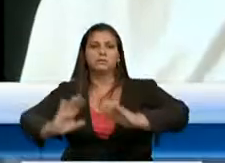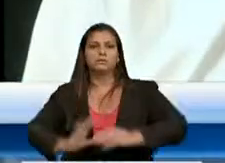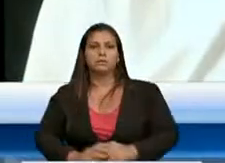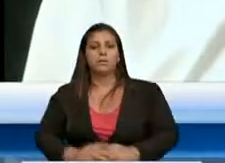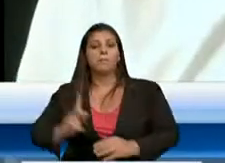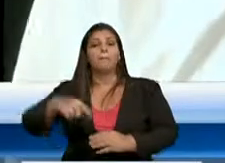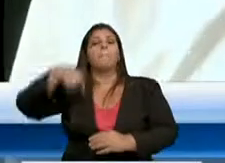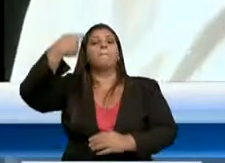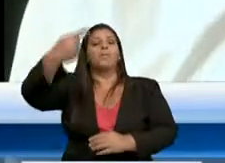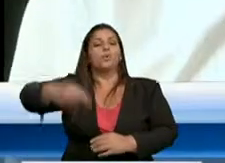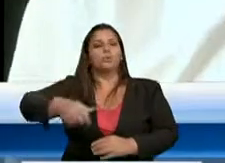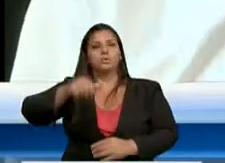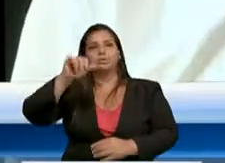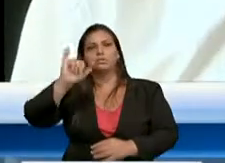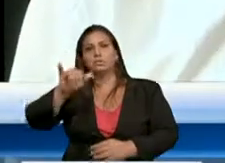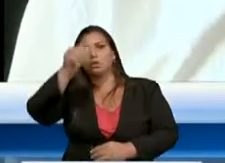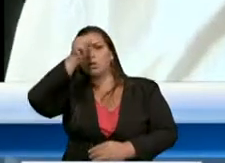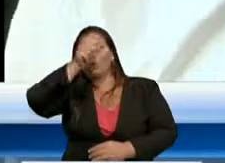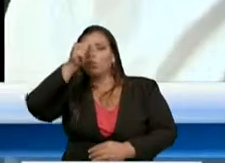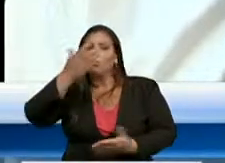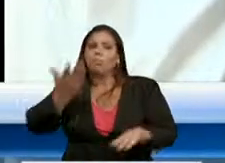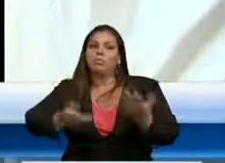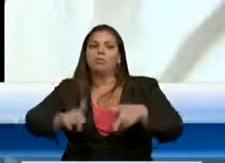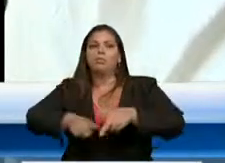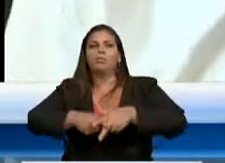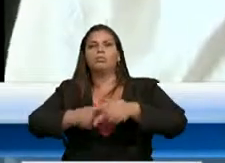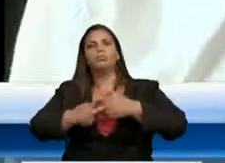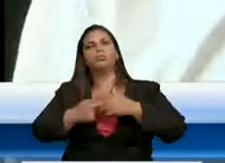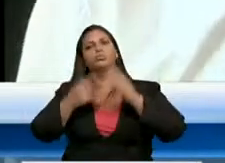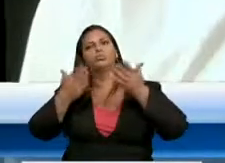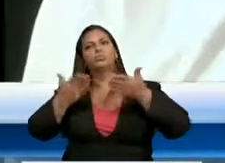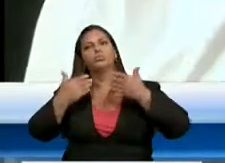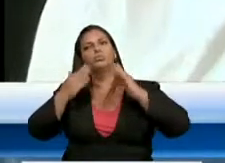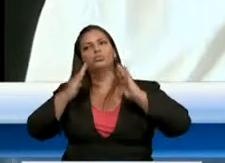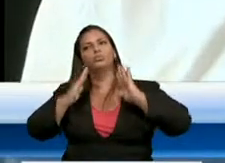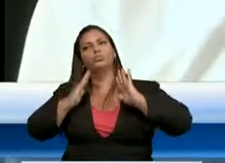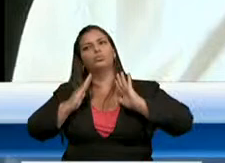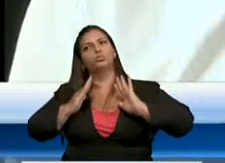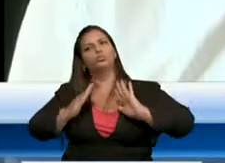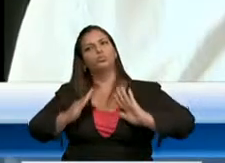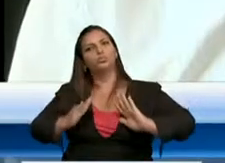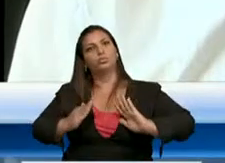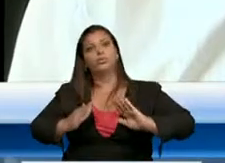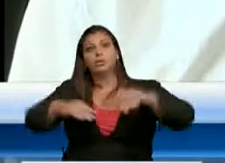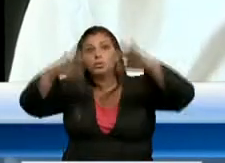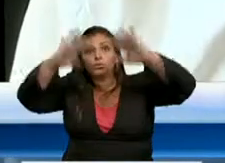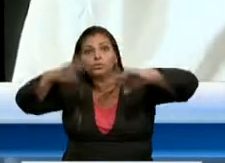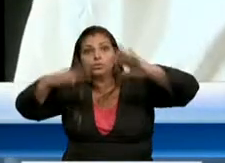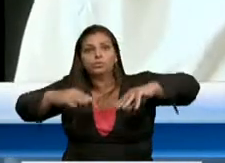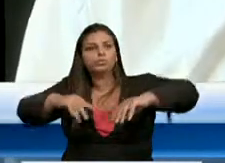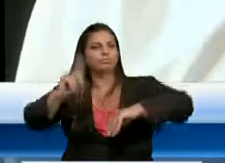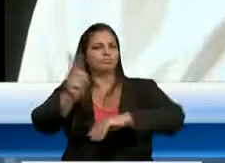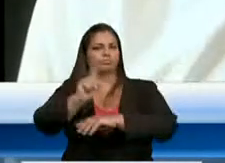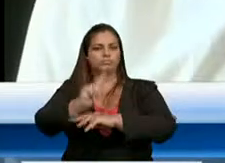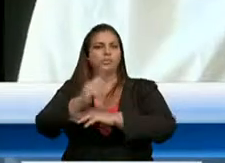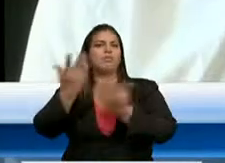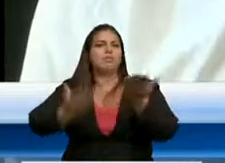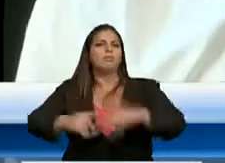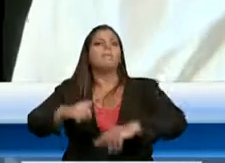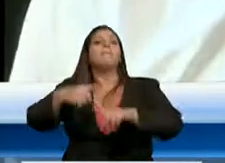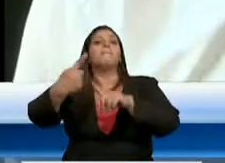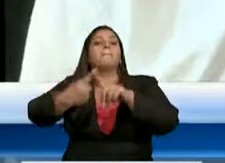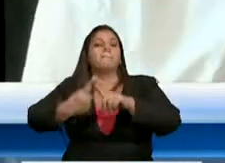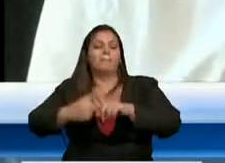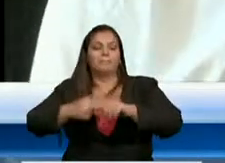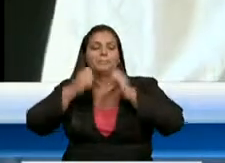viene ya ingresa un poquito de humedad, pero no vamos a tener lluvias todavía. Las lluvias tendremos para el fin de mes, para el fin de septiembre.